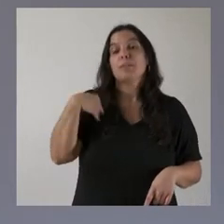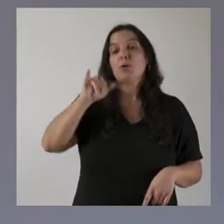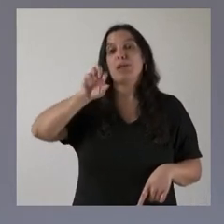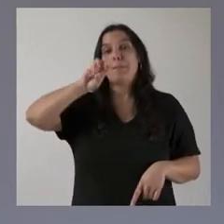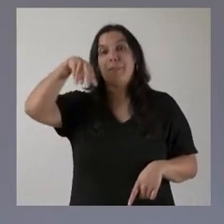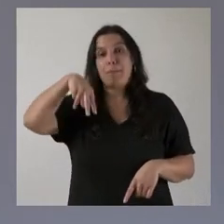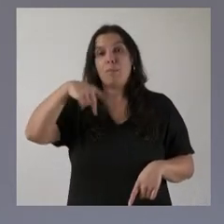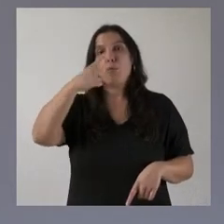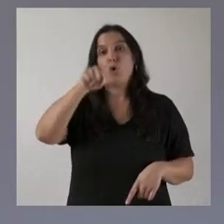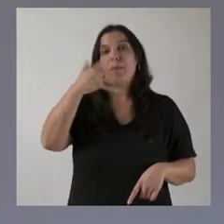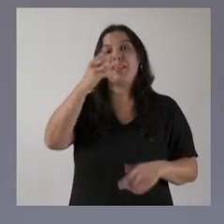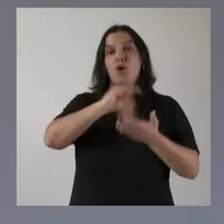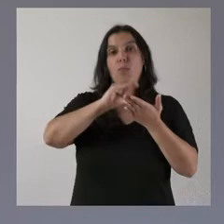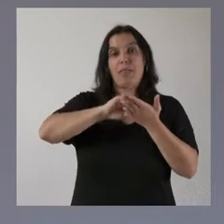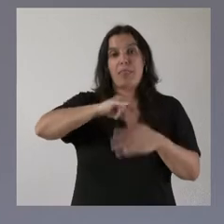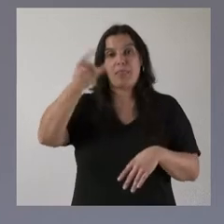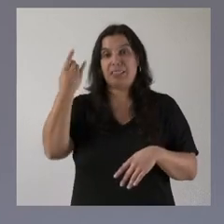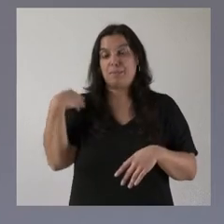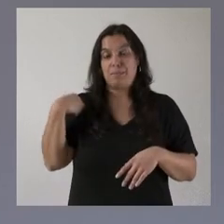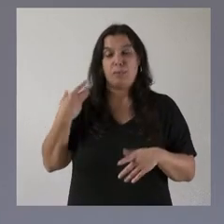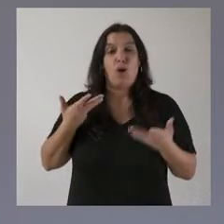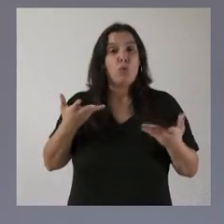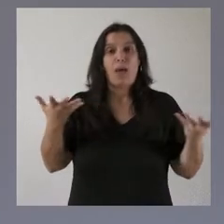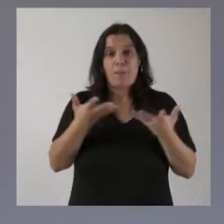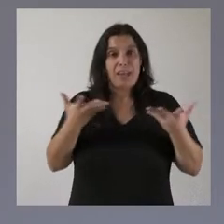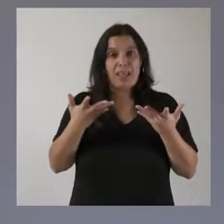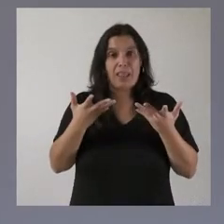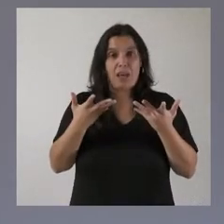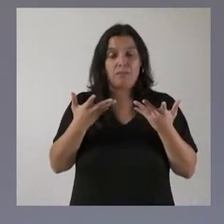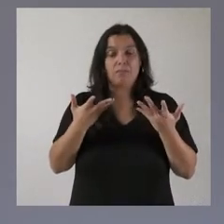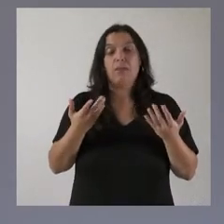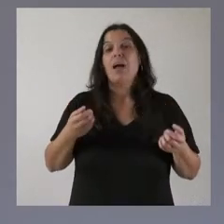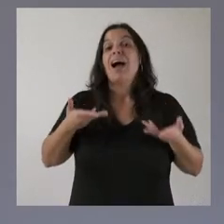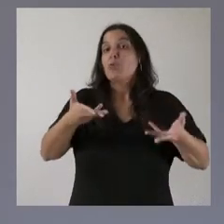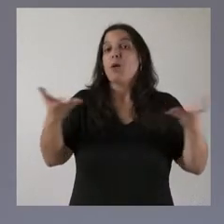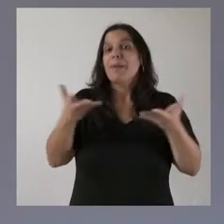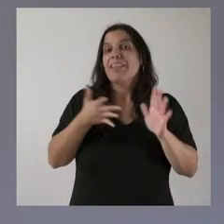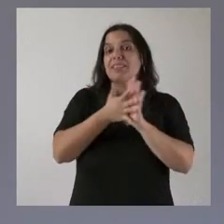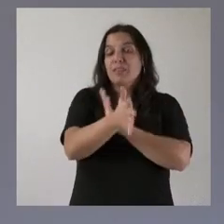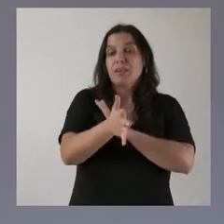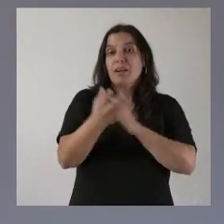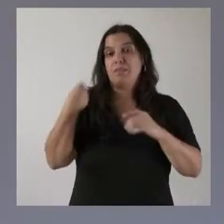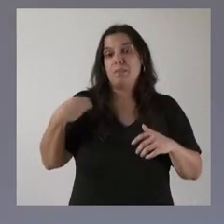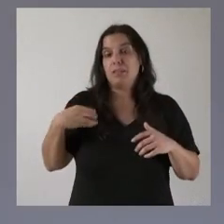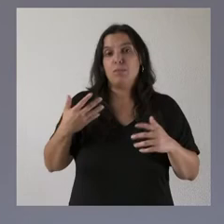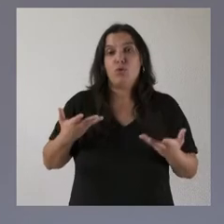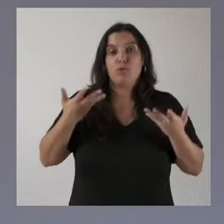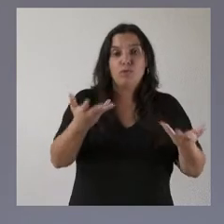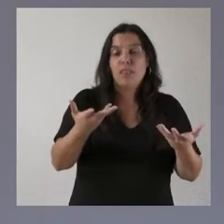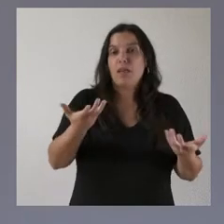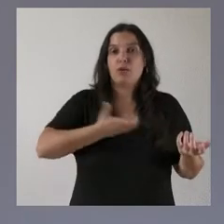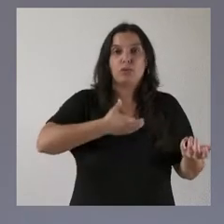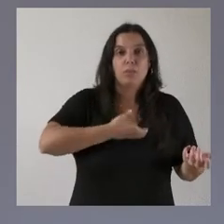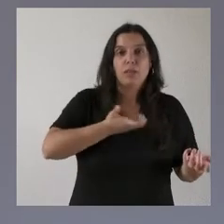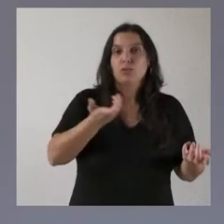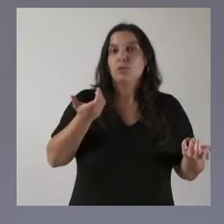es lo establecido para las ayudas de emergencia las ayudas de emergencias son las que prestan desde las corporaciones locales